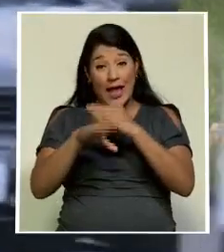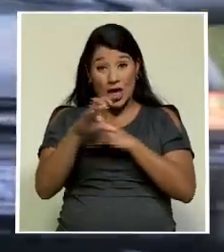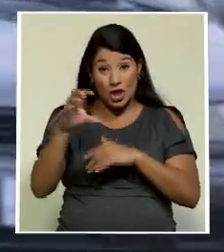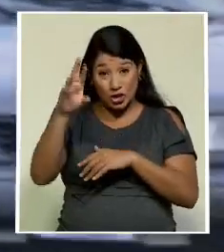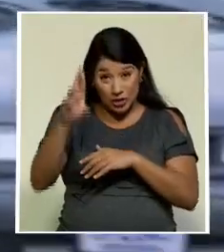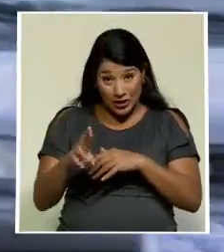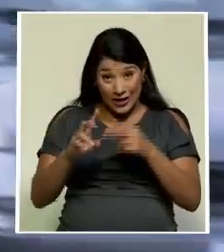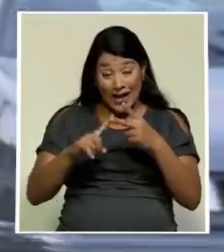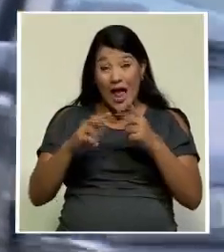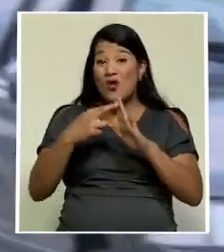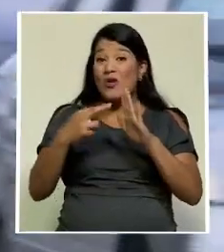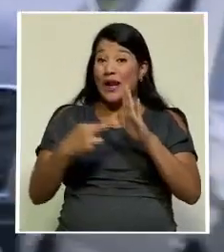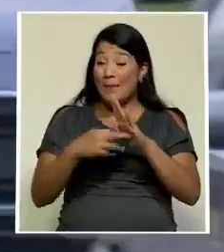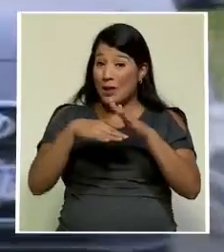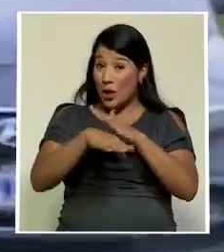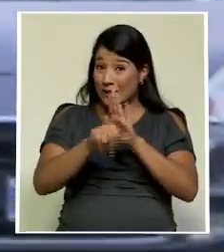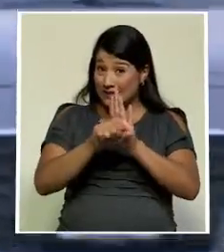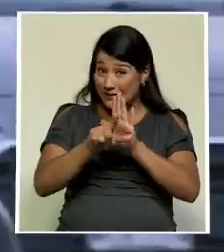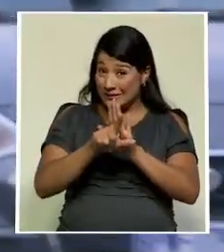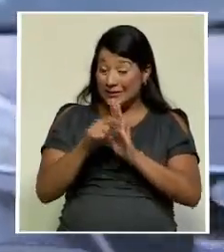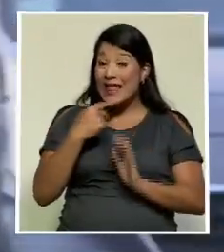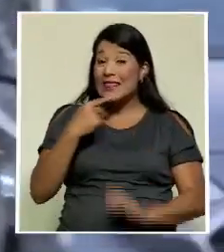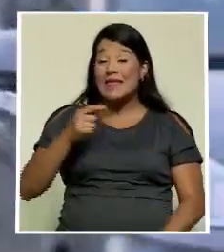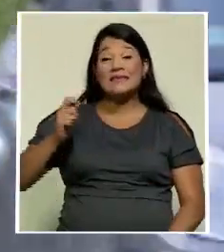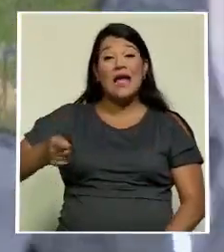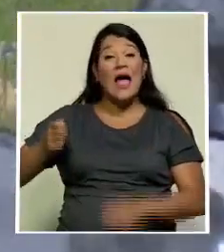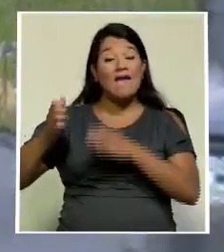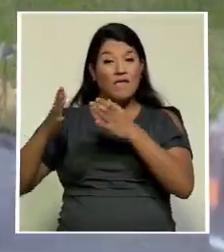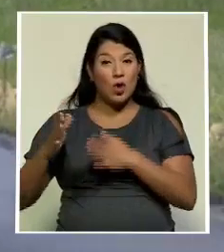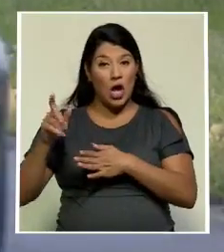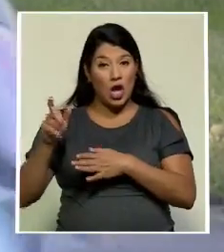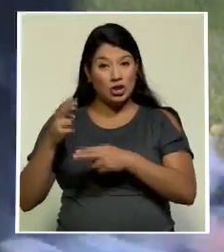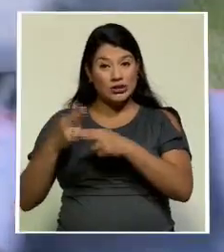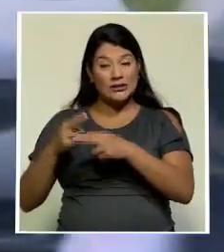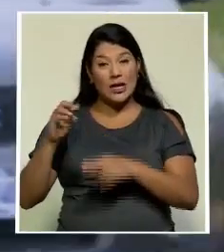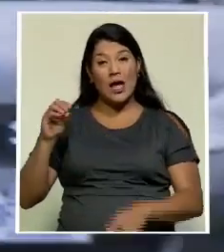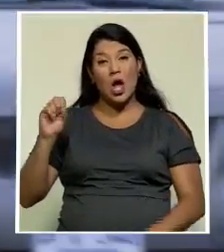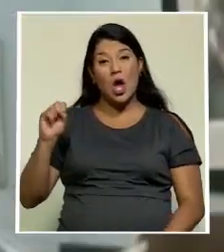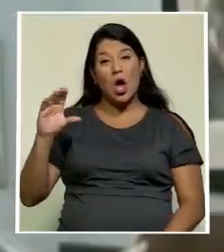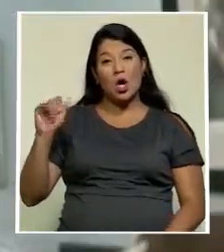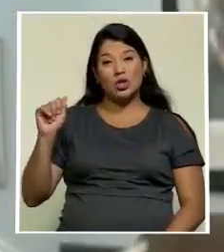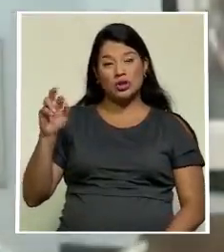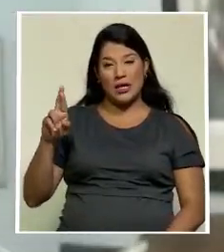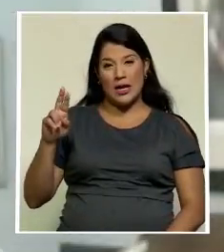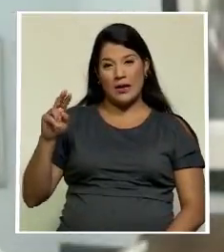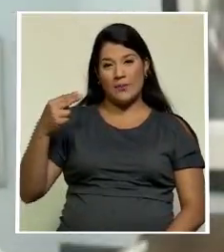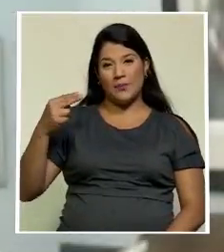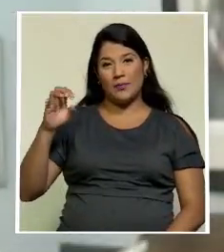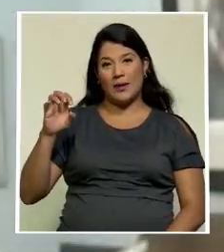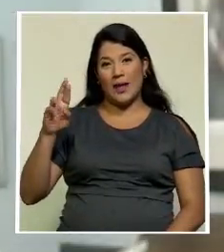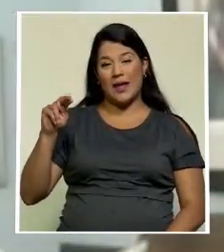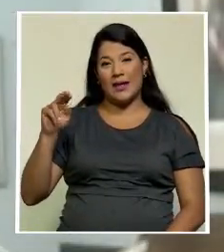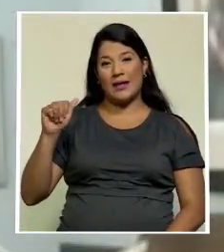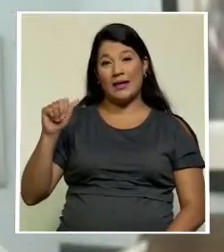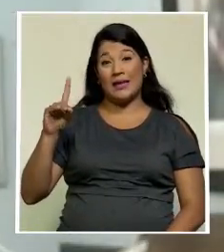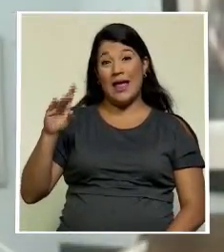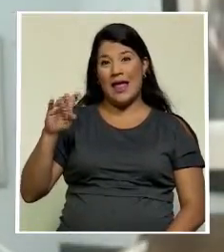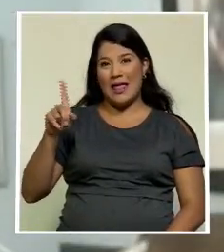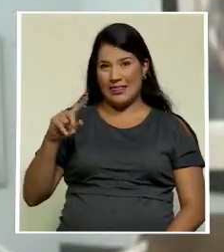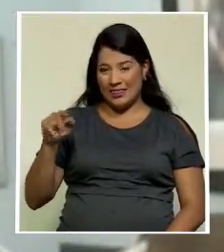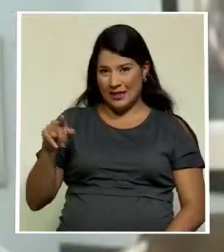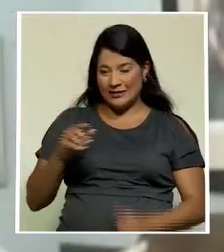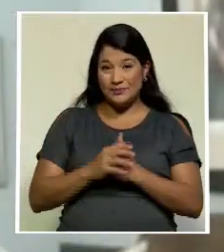Asamblea Legislativa, según el abogado administrativista Óscar Hernández. Y el Poder Ejecutivo no